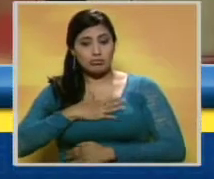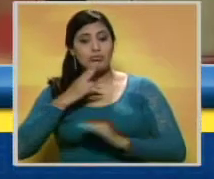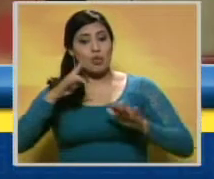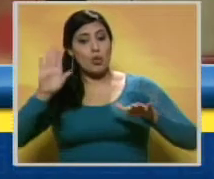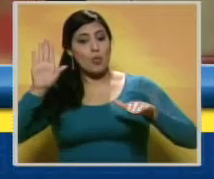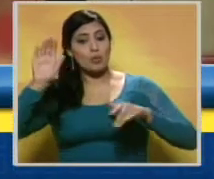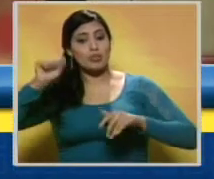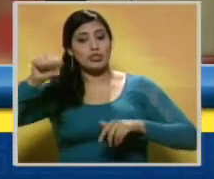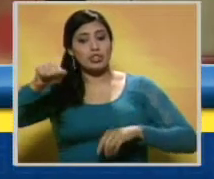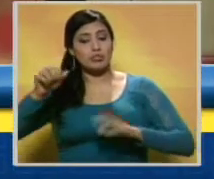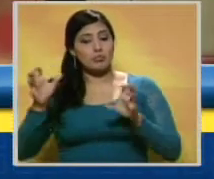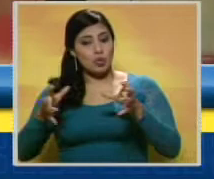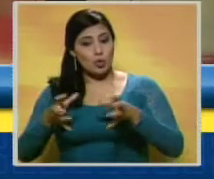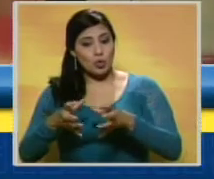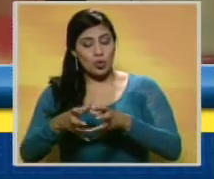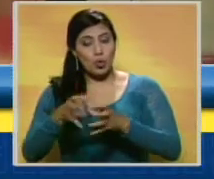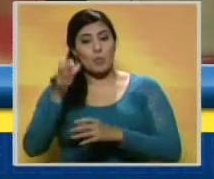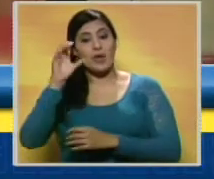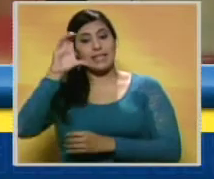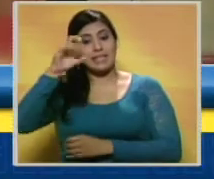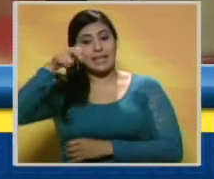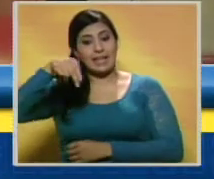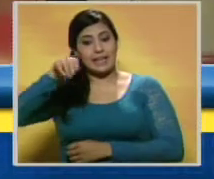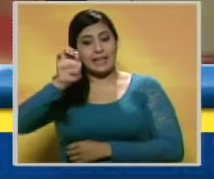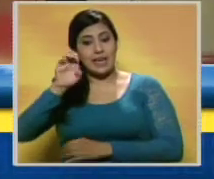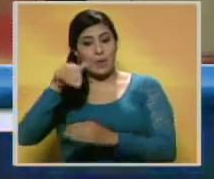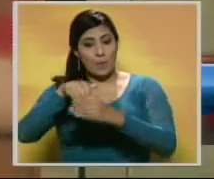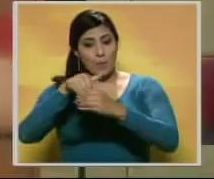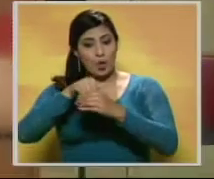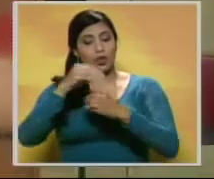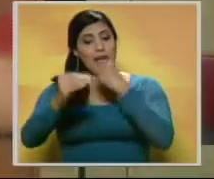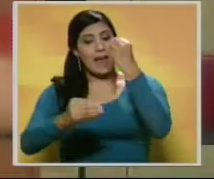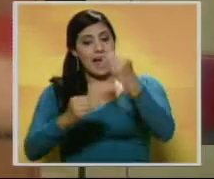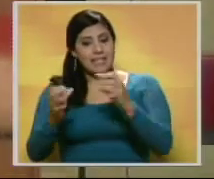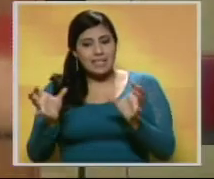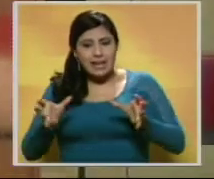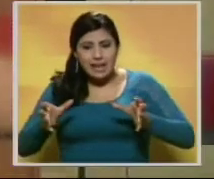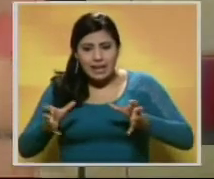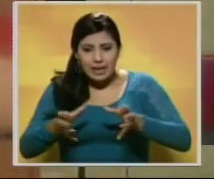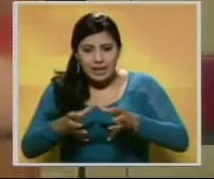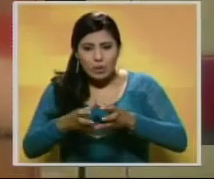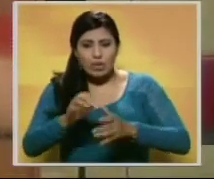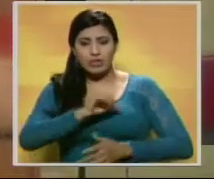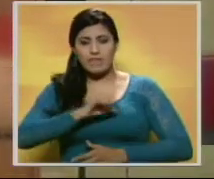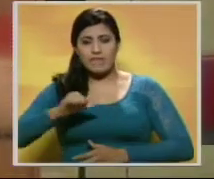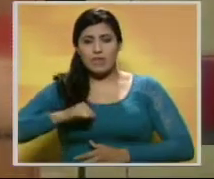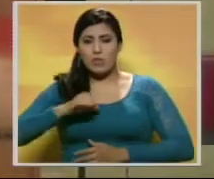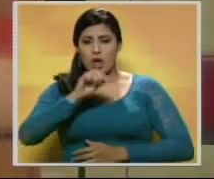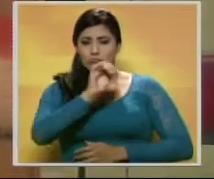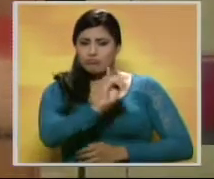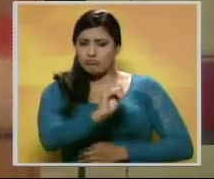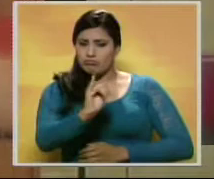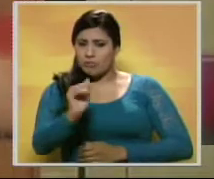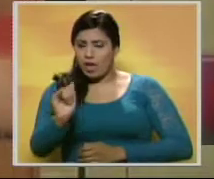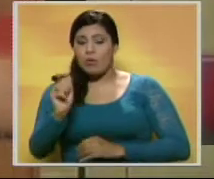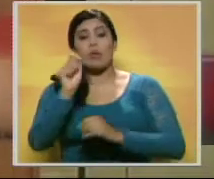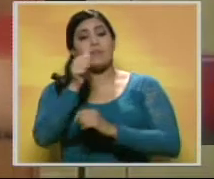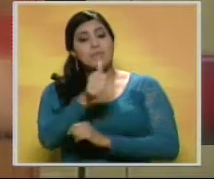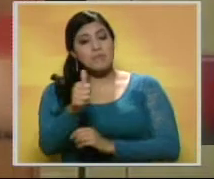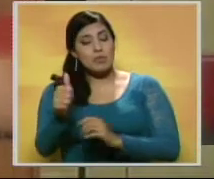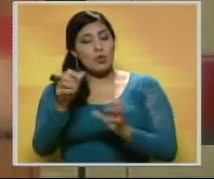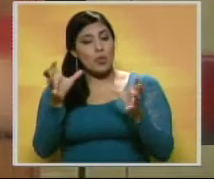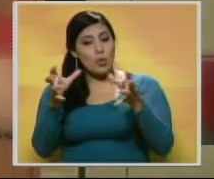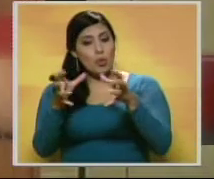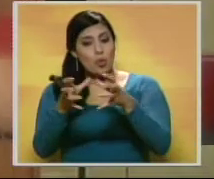a llevarlo a la sesión del Consejo Nacional Electoral y hacer reuniones individuales y posteriormente en grupo con